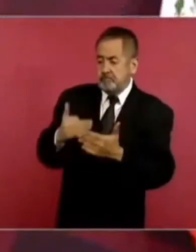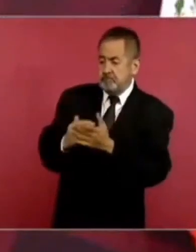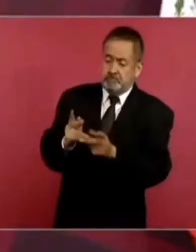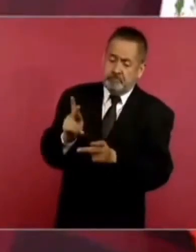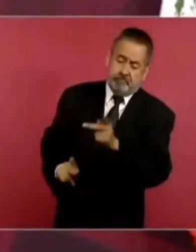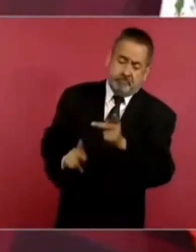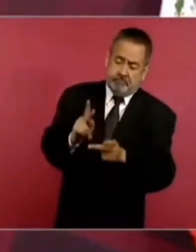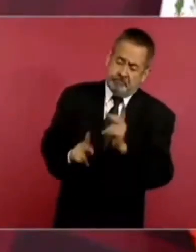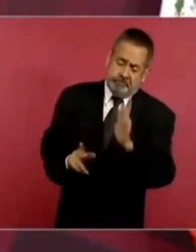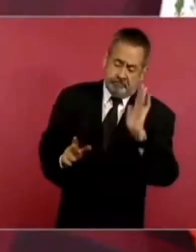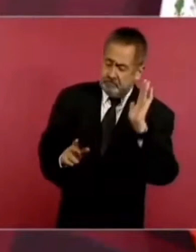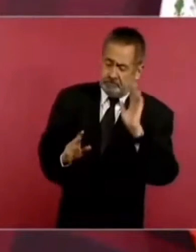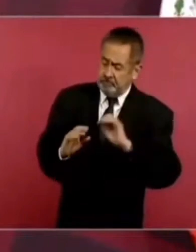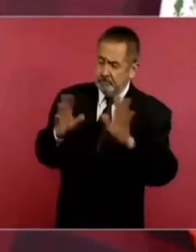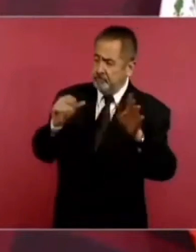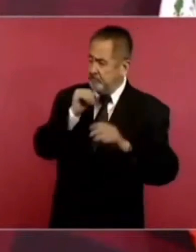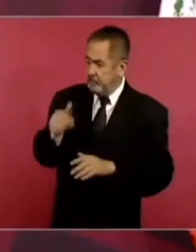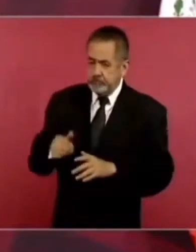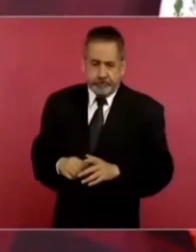porque no